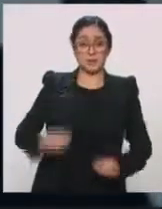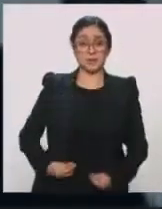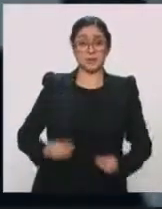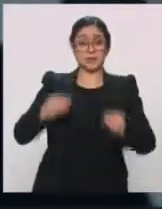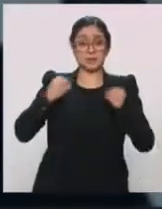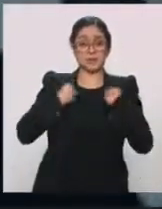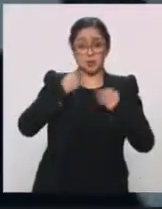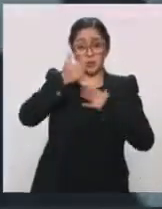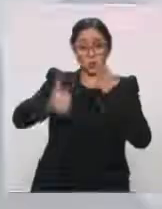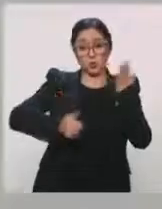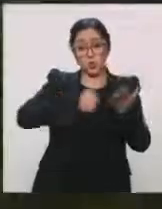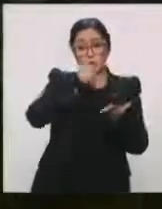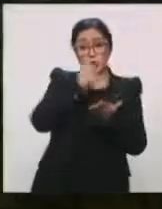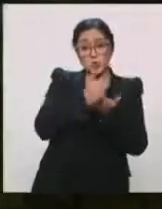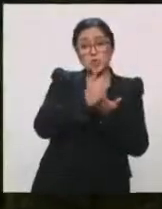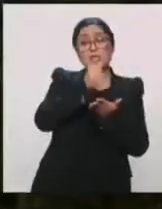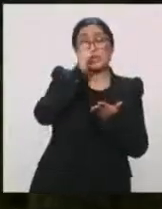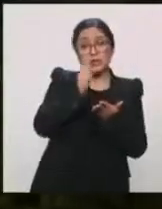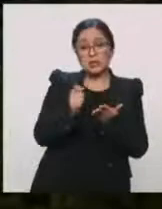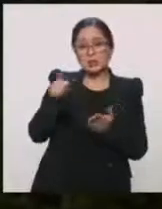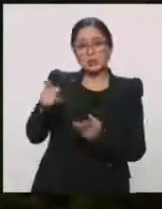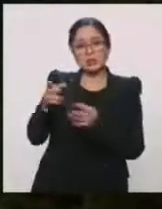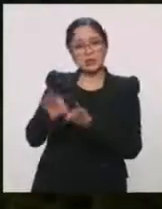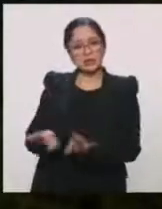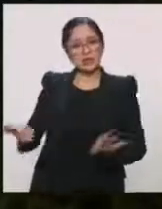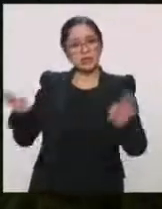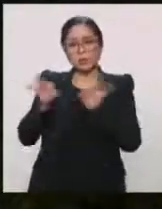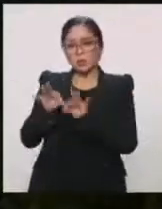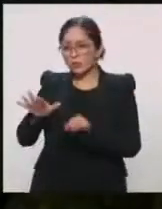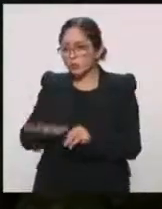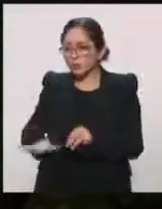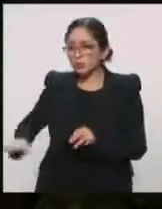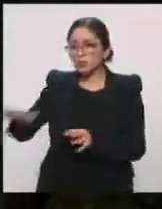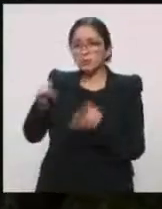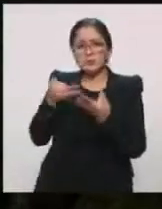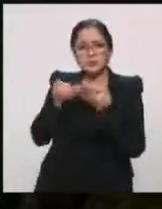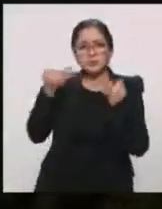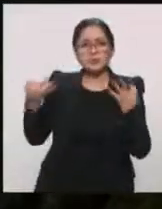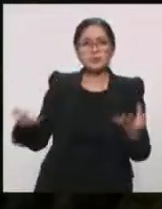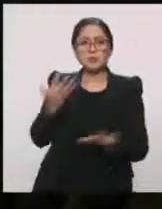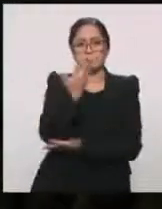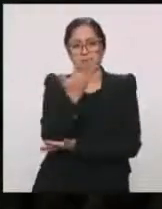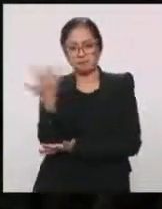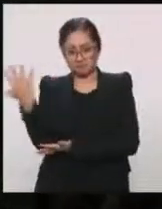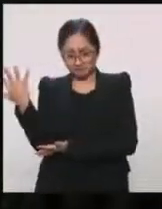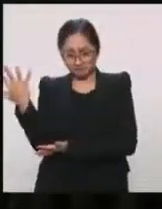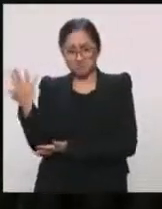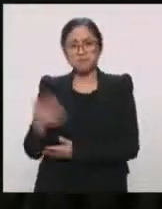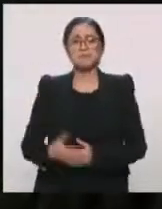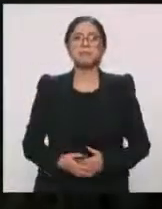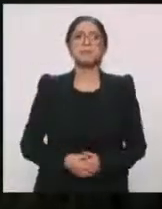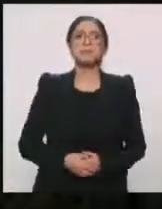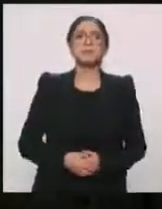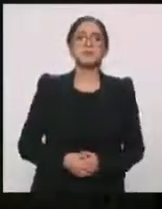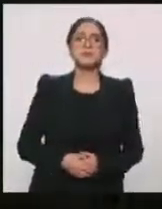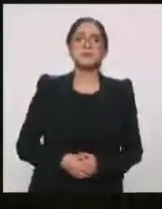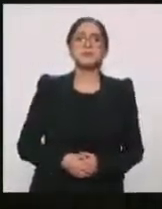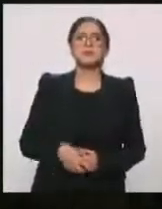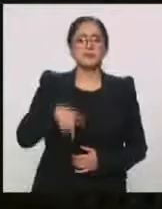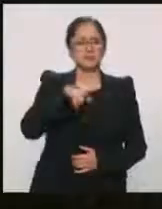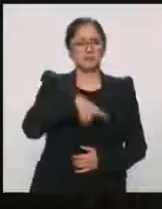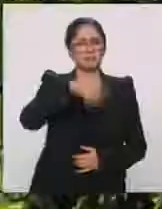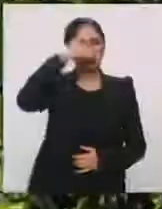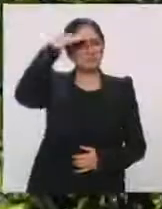como proyecto mucho depende de este suelo de conservación, ¿no? Ahí también, bueno, pues, y hay muchas cosas